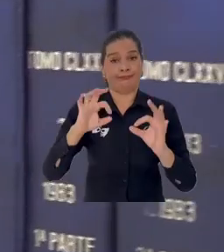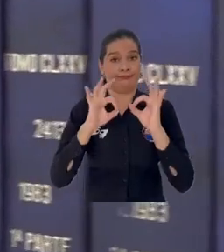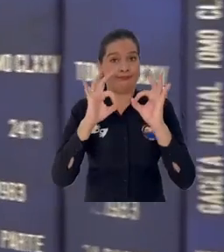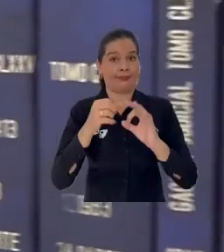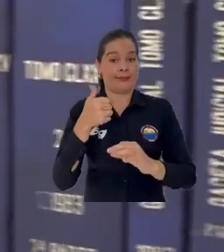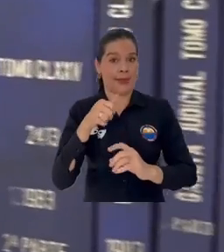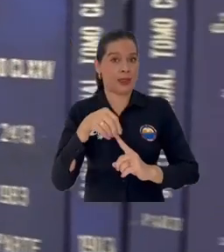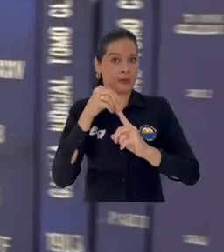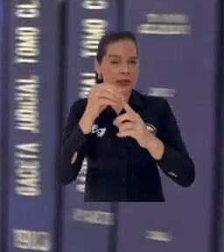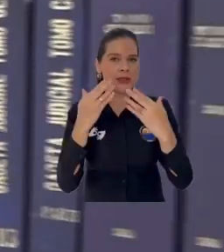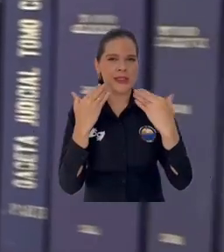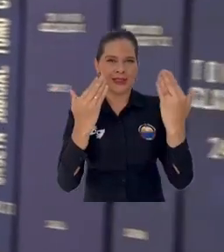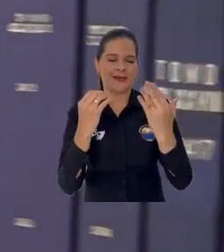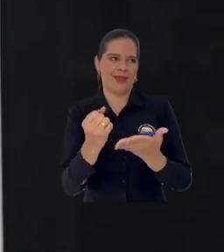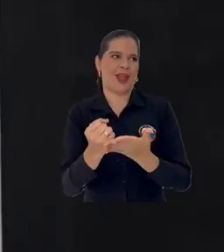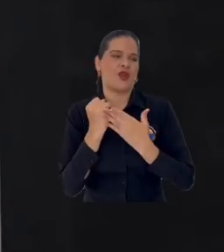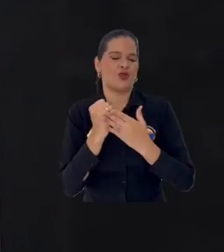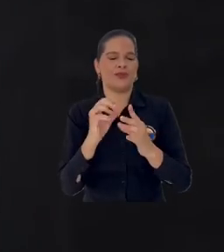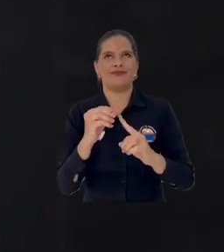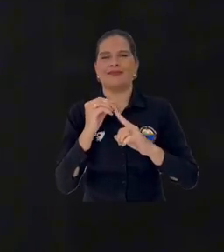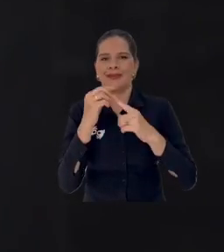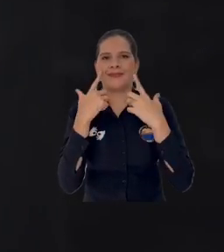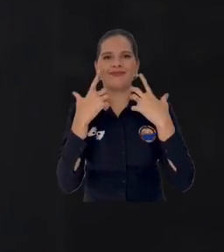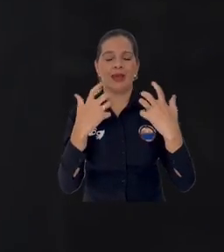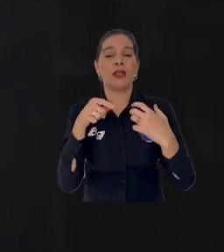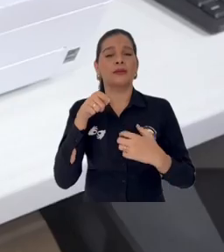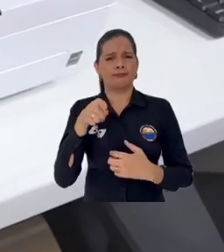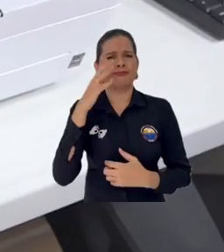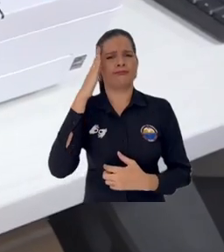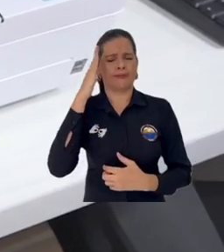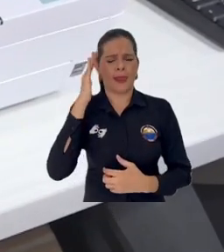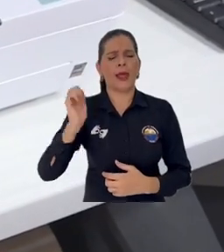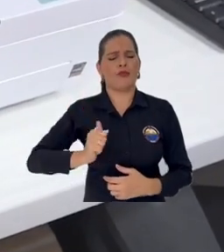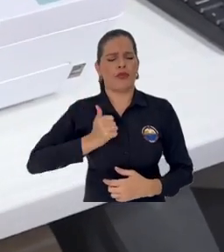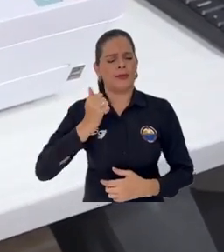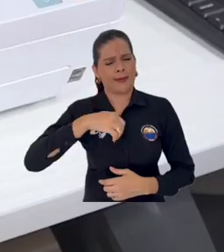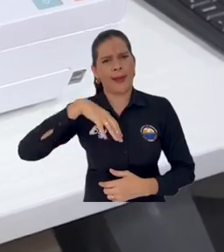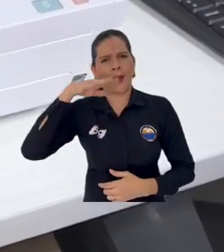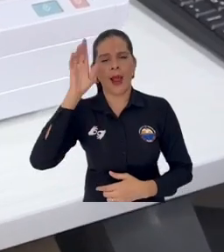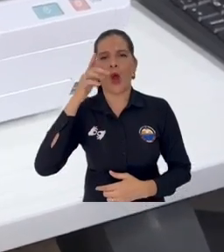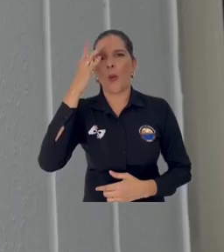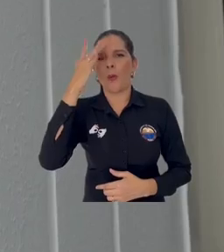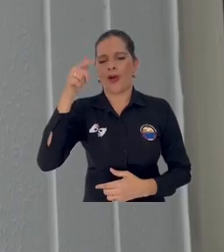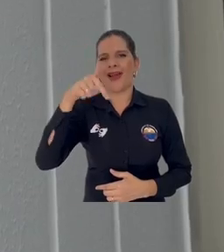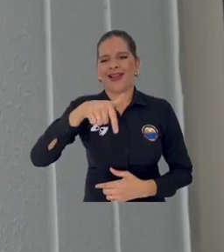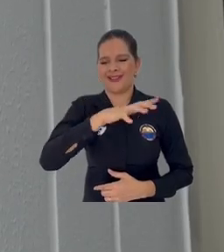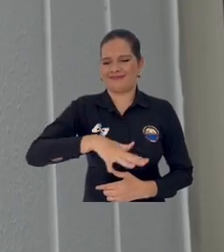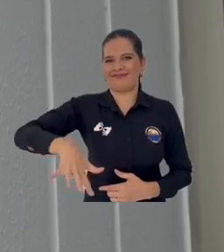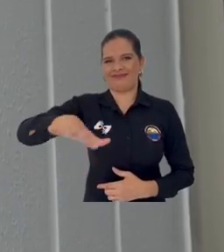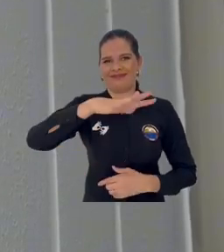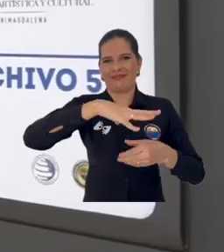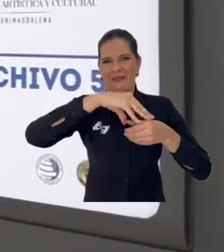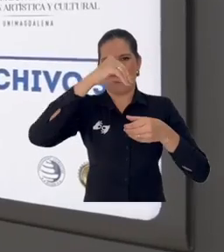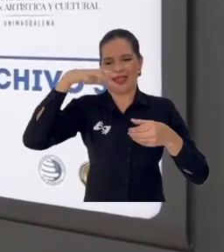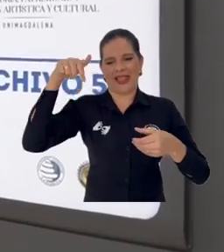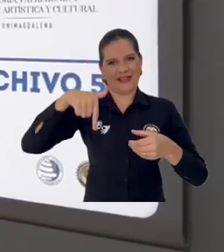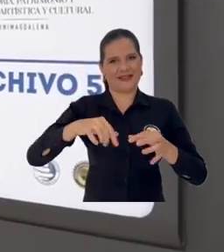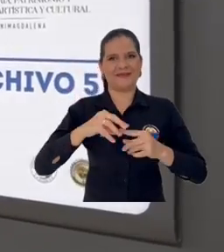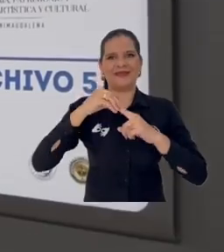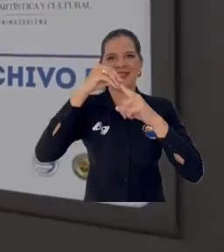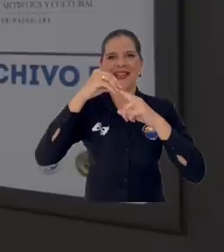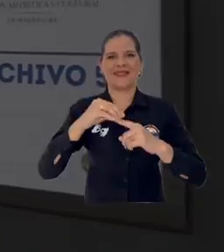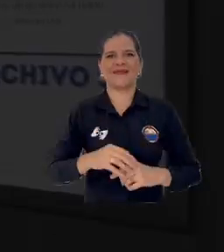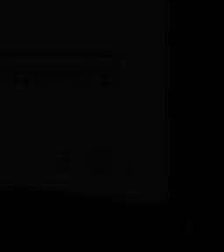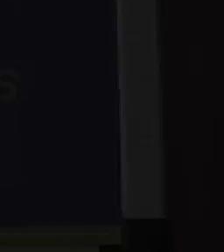momento el rector. Entonces, realmente para nosotros es una herramienta muy útil, muy valiosa y que sabemos que va a ser muy provechosa porque además es un espacio pionero en todo el departamento del